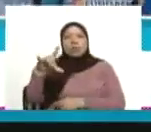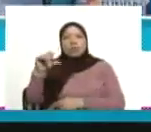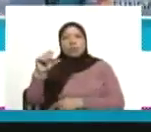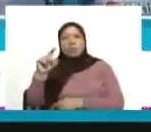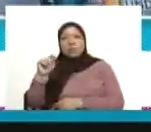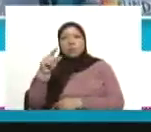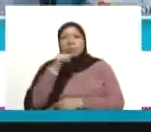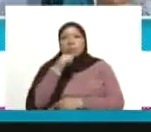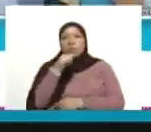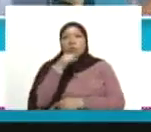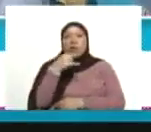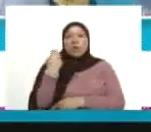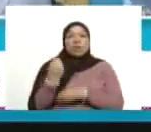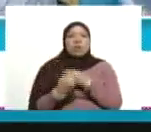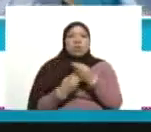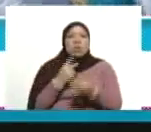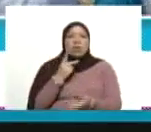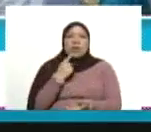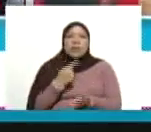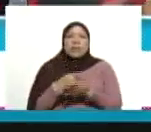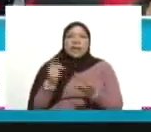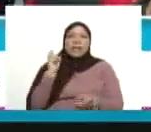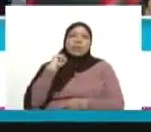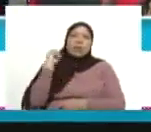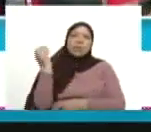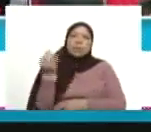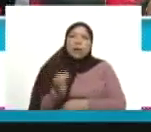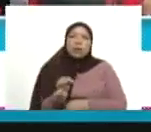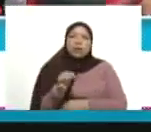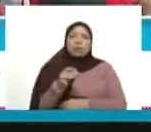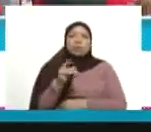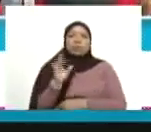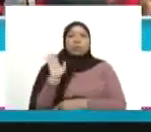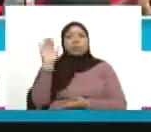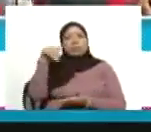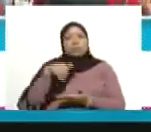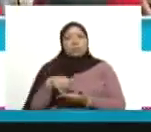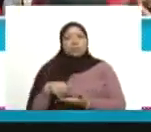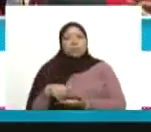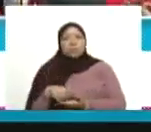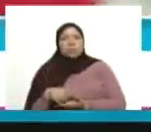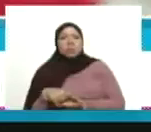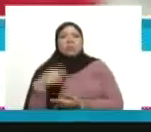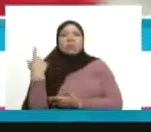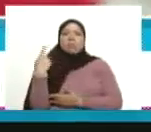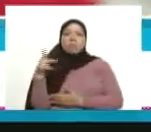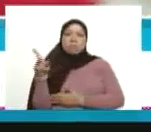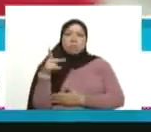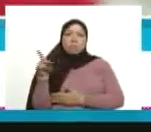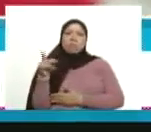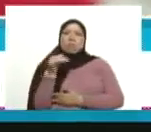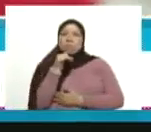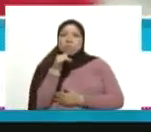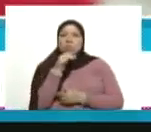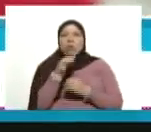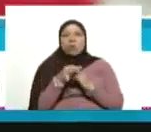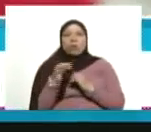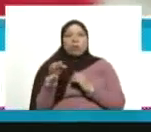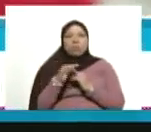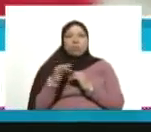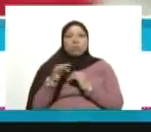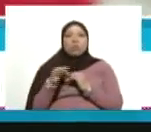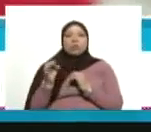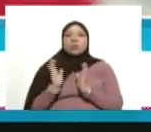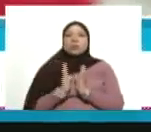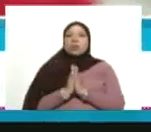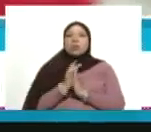en cada parroquia hicieron una gran movilización popular. En Aragua, parroquia Samán de Güero, municipio Santiago